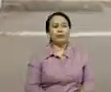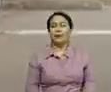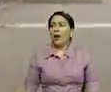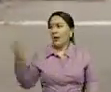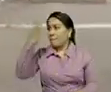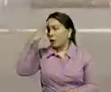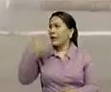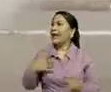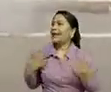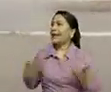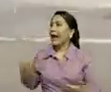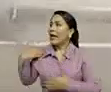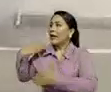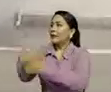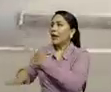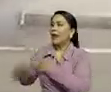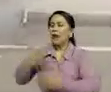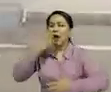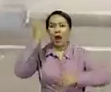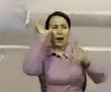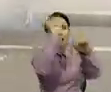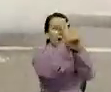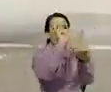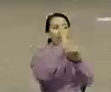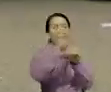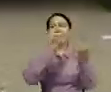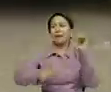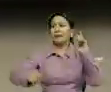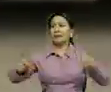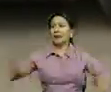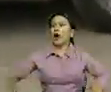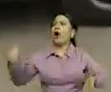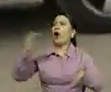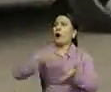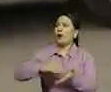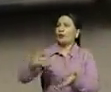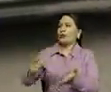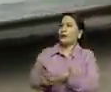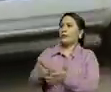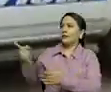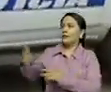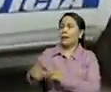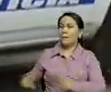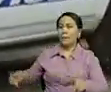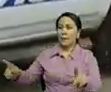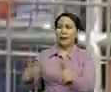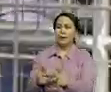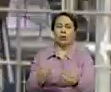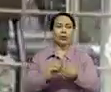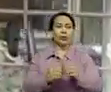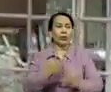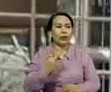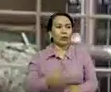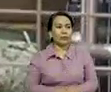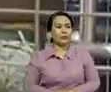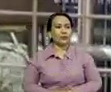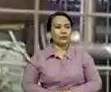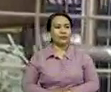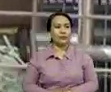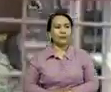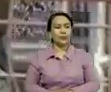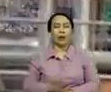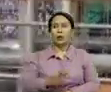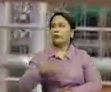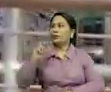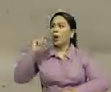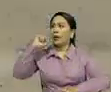a visitas después de que los PPL generaran un nuevo incidente en los patios del pabellón 2, mostrando así su